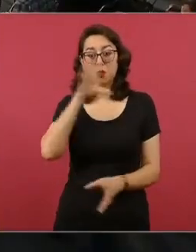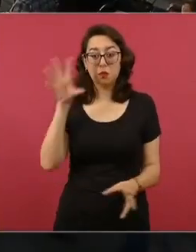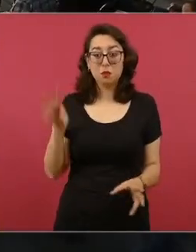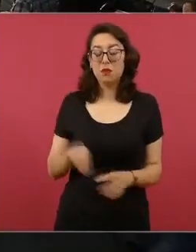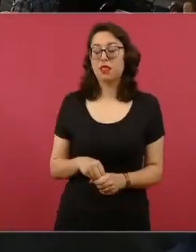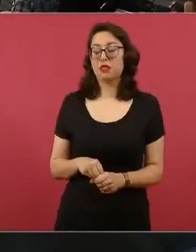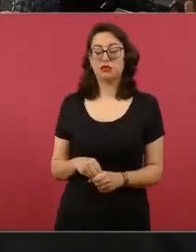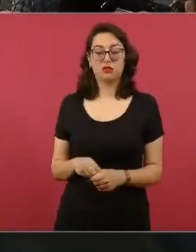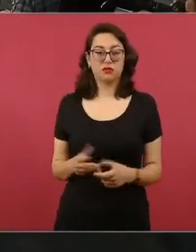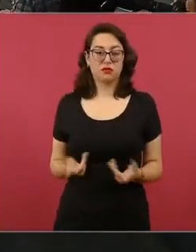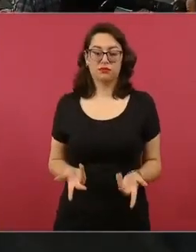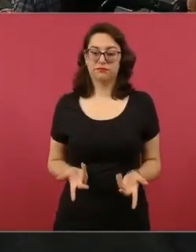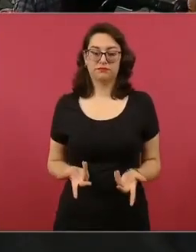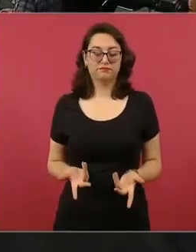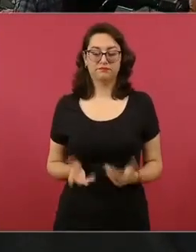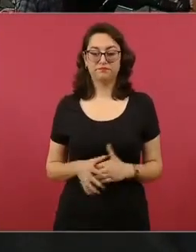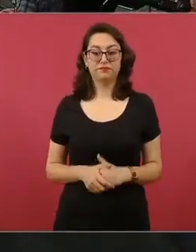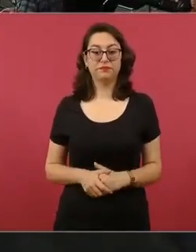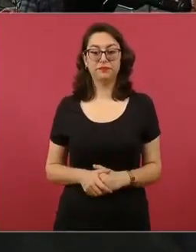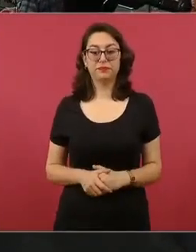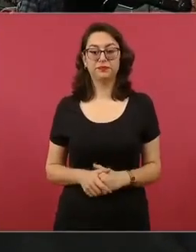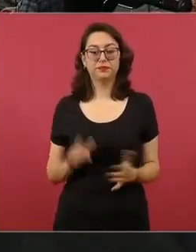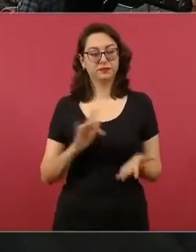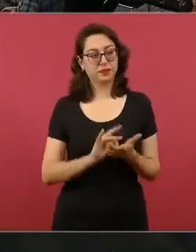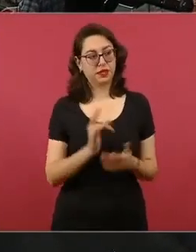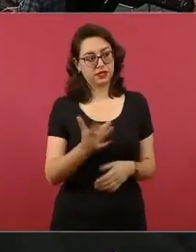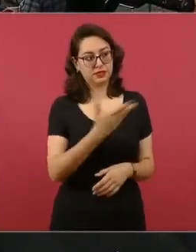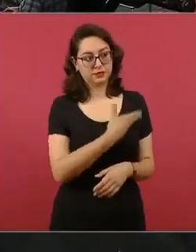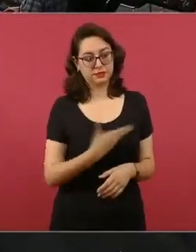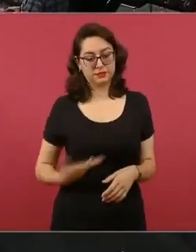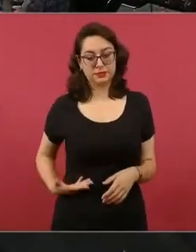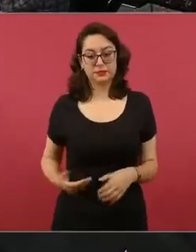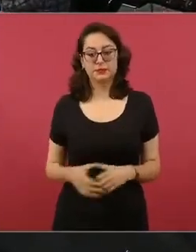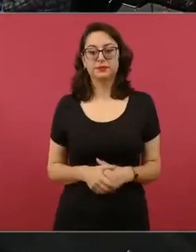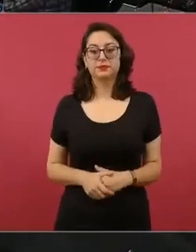indispensable. Gracias, presidente.